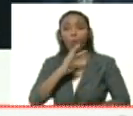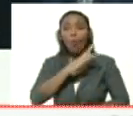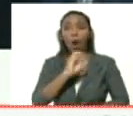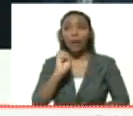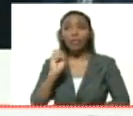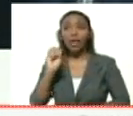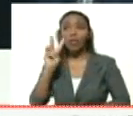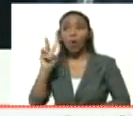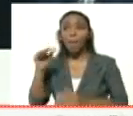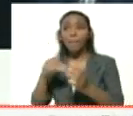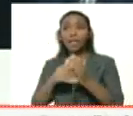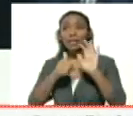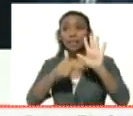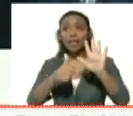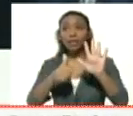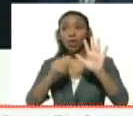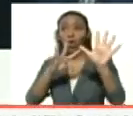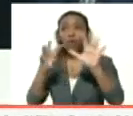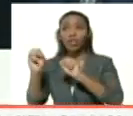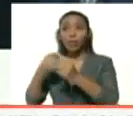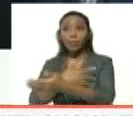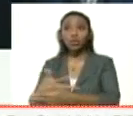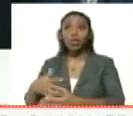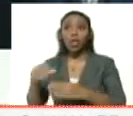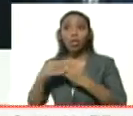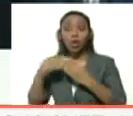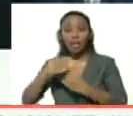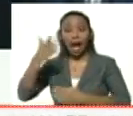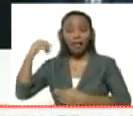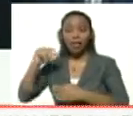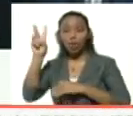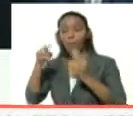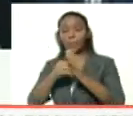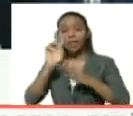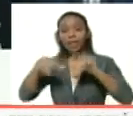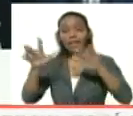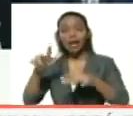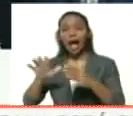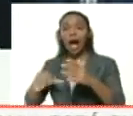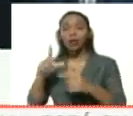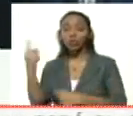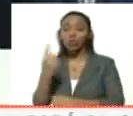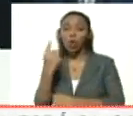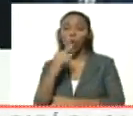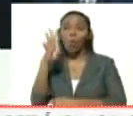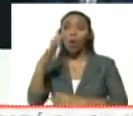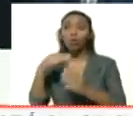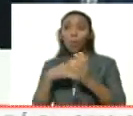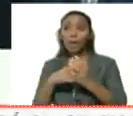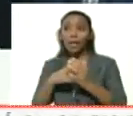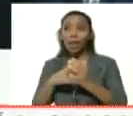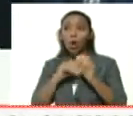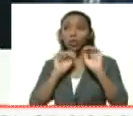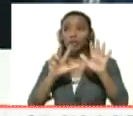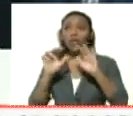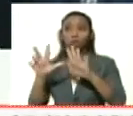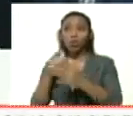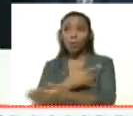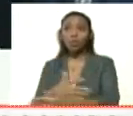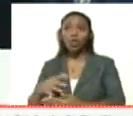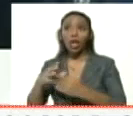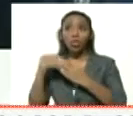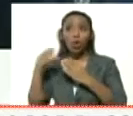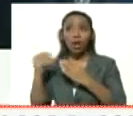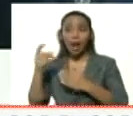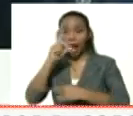42.690 millones de dólares que teníamos en 2013 a solo 4.088 millones de dólares